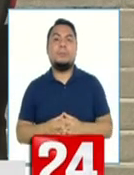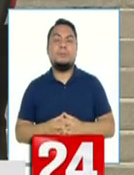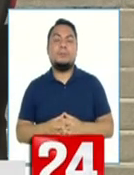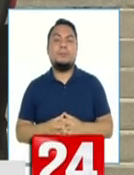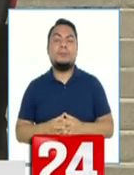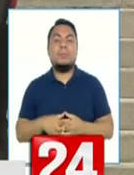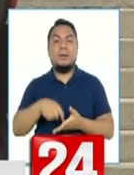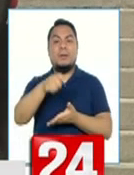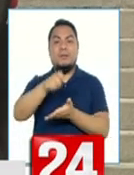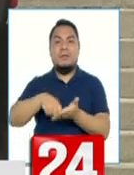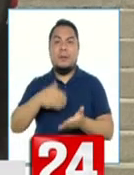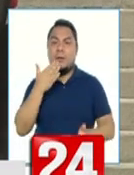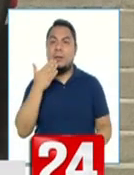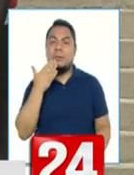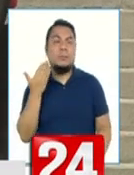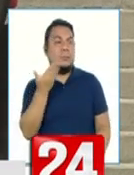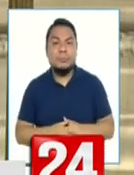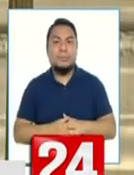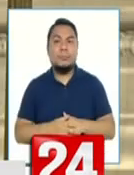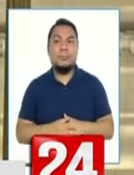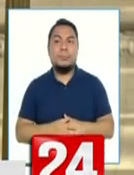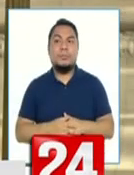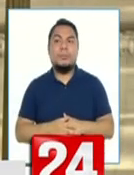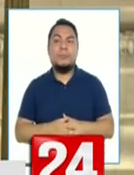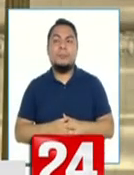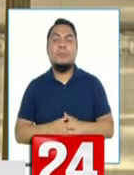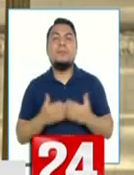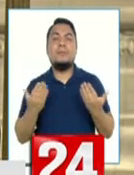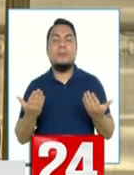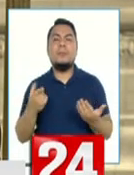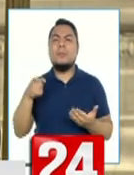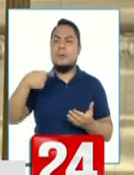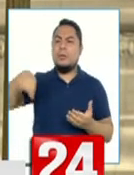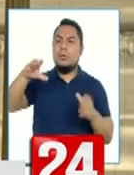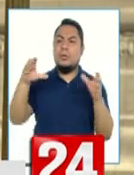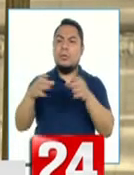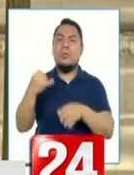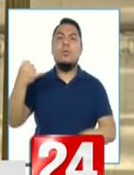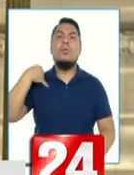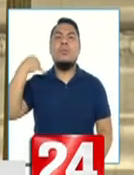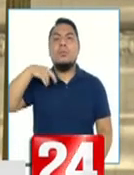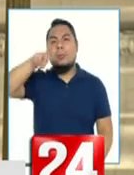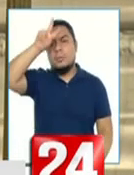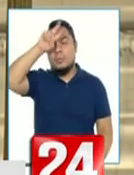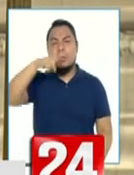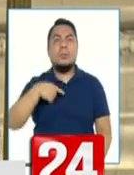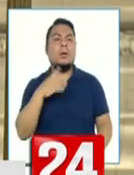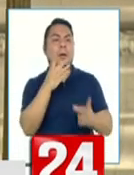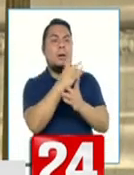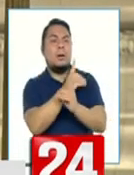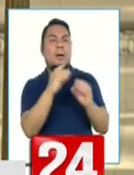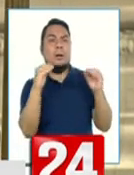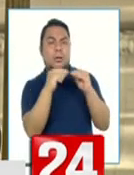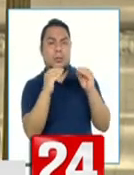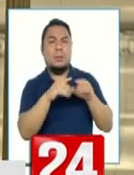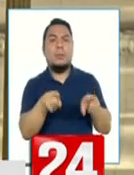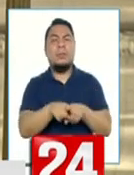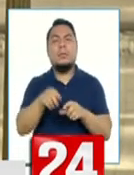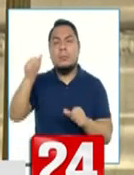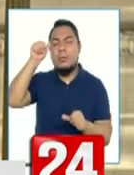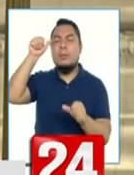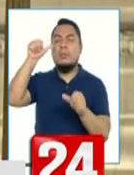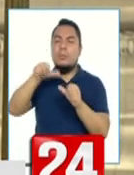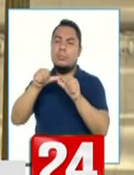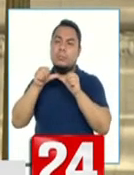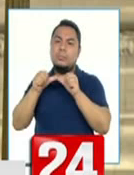por Víctor Raúl Haya de la Torre. Por la juventud peruana, la democracia y la memoria impoluta